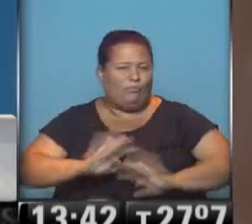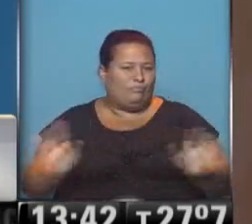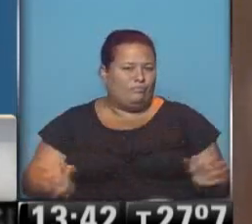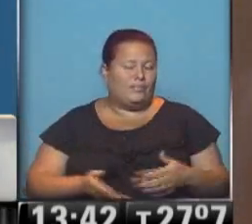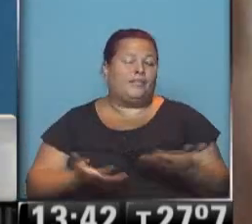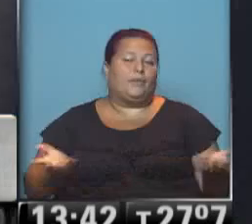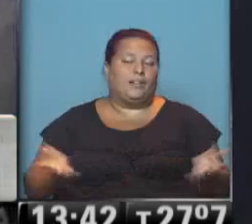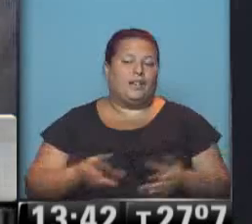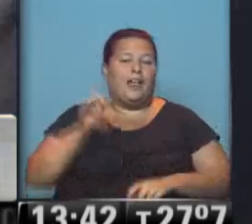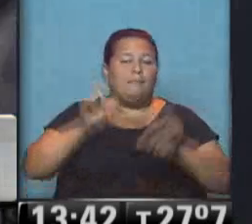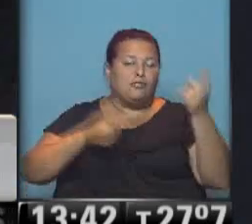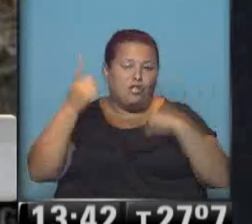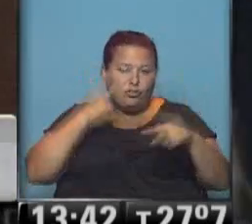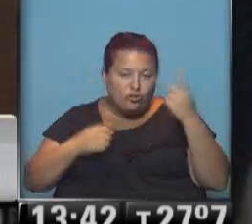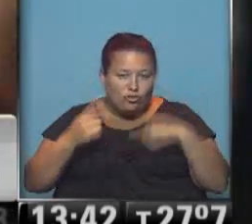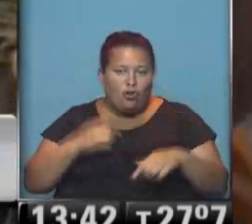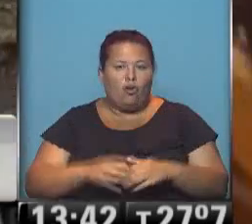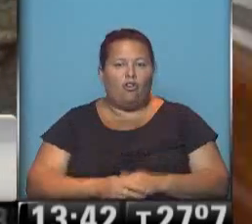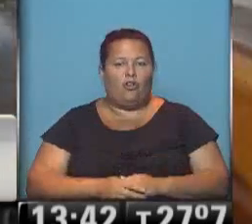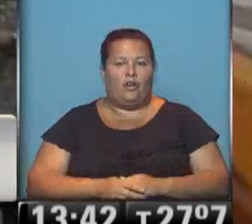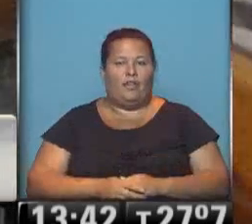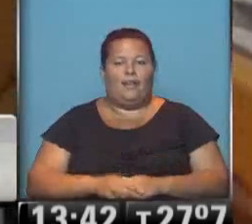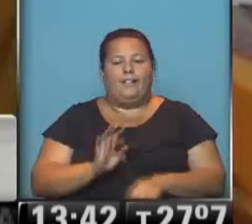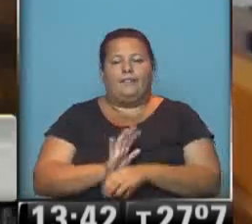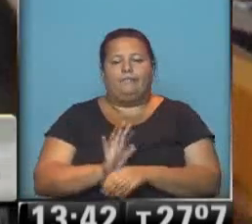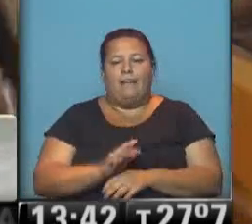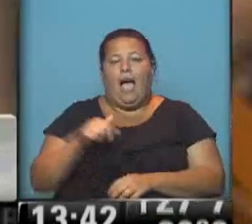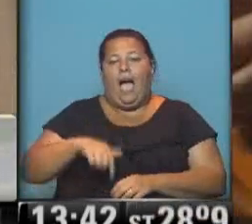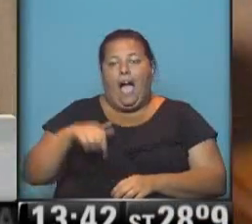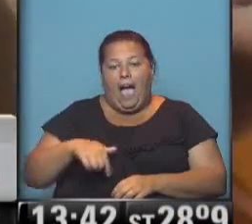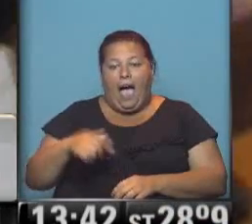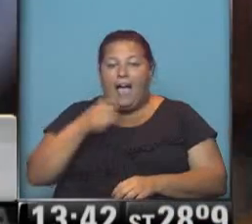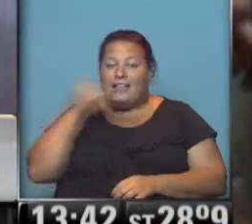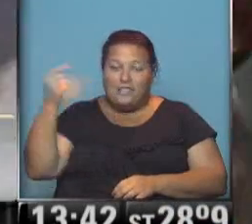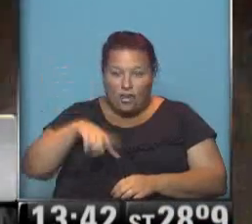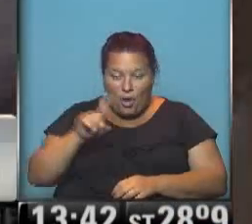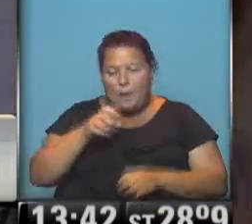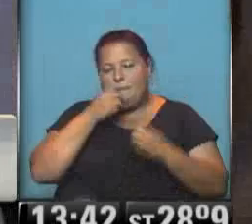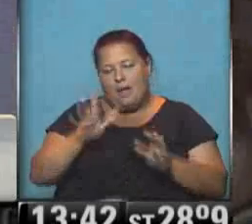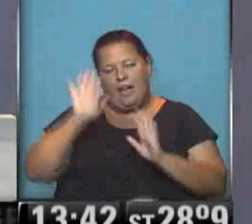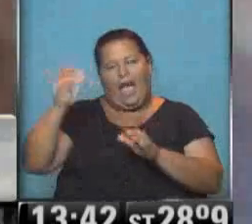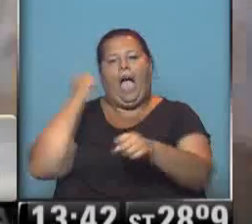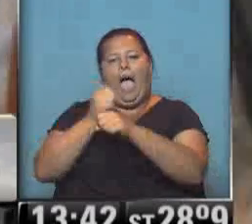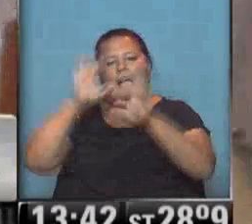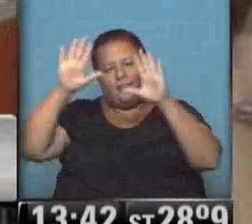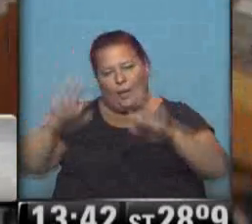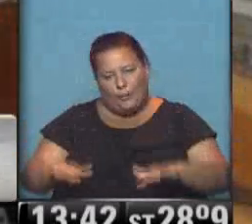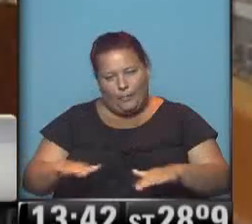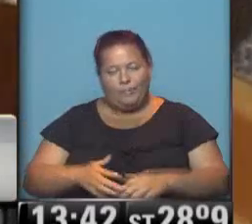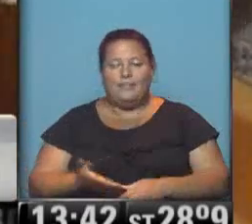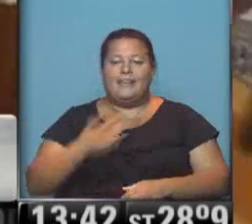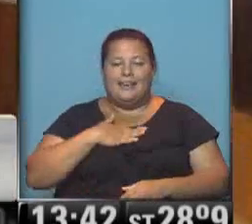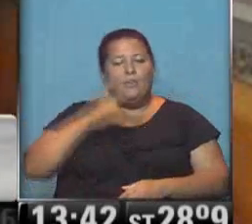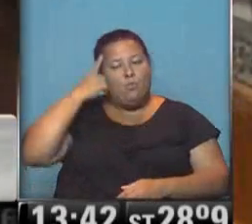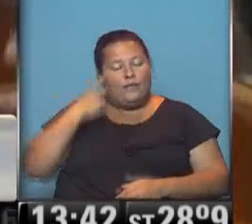y bueno la gente llora la gente casi que por ahora si no viniesen es mejor hasta que baje es triste